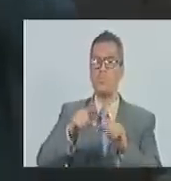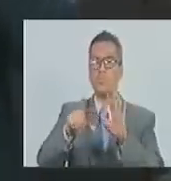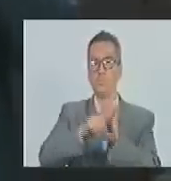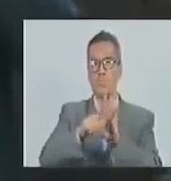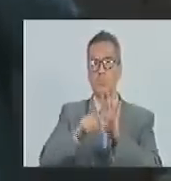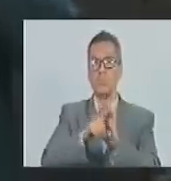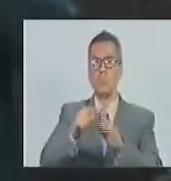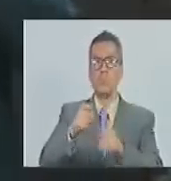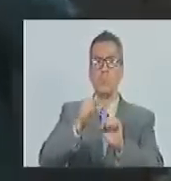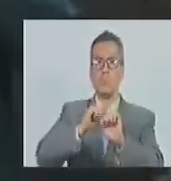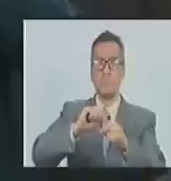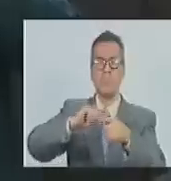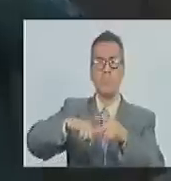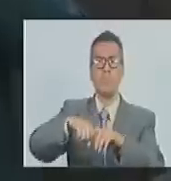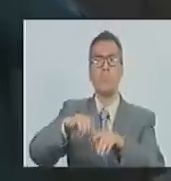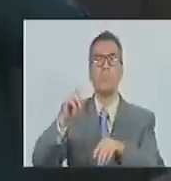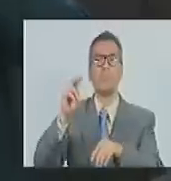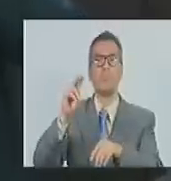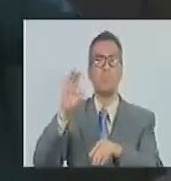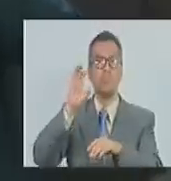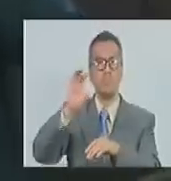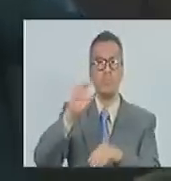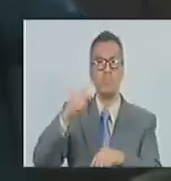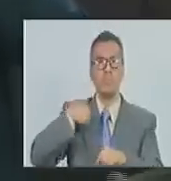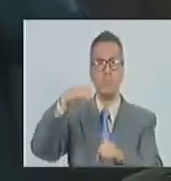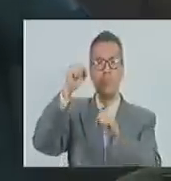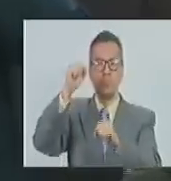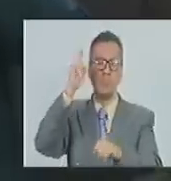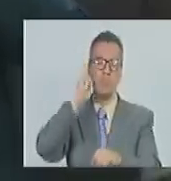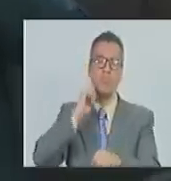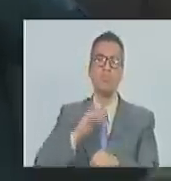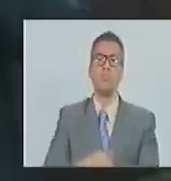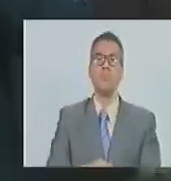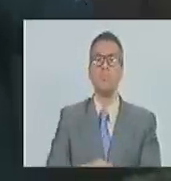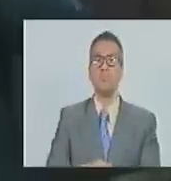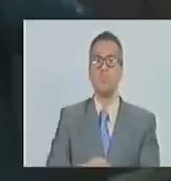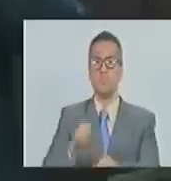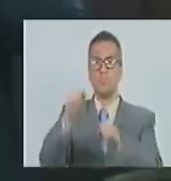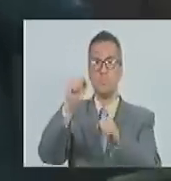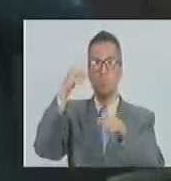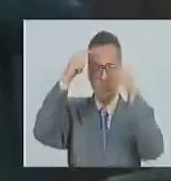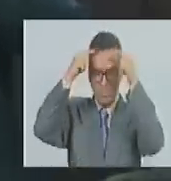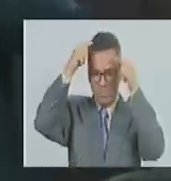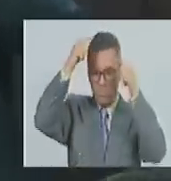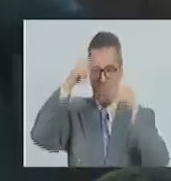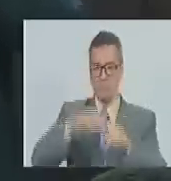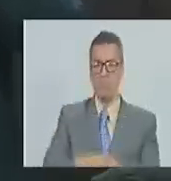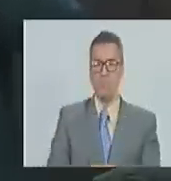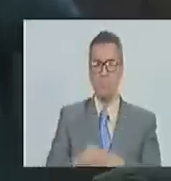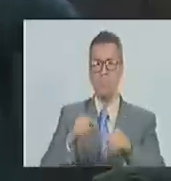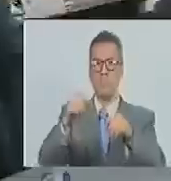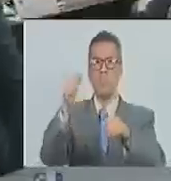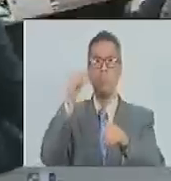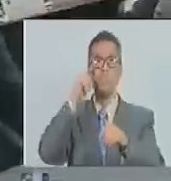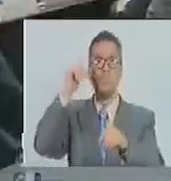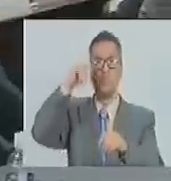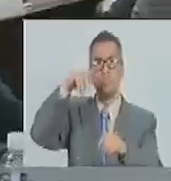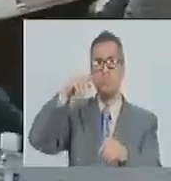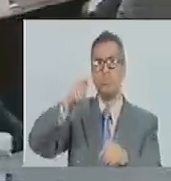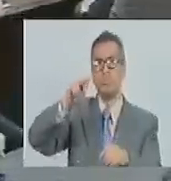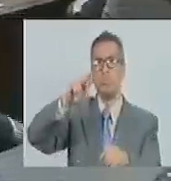leyes, traidores a la patria. ¡Viva Bolívar! ¡Viva Chávez! ¡Viva el maestro